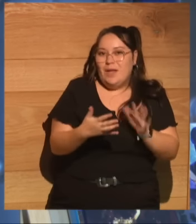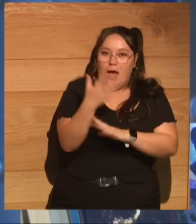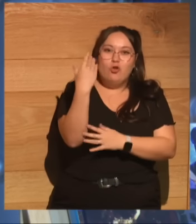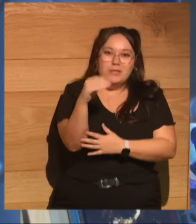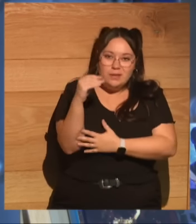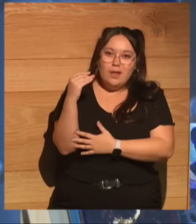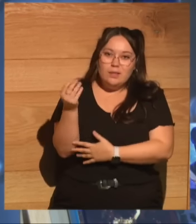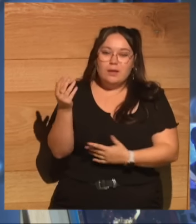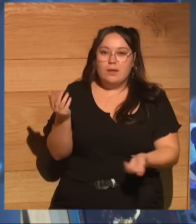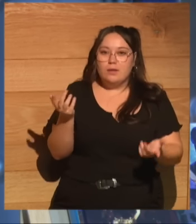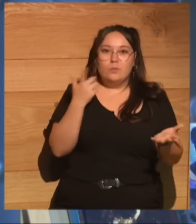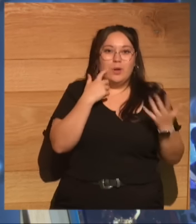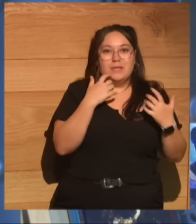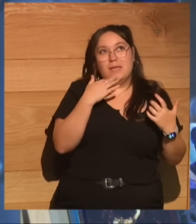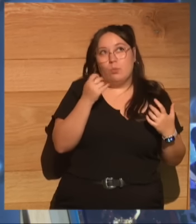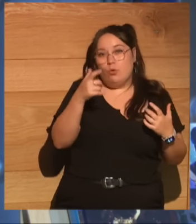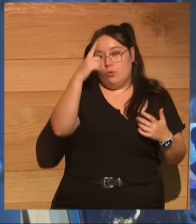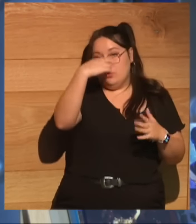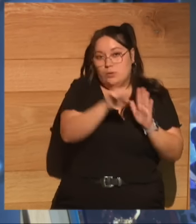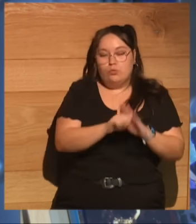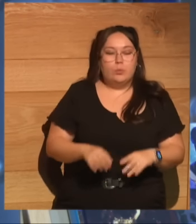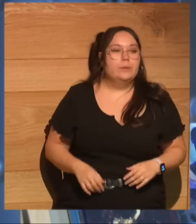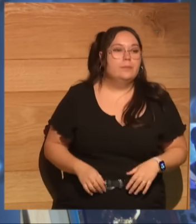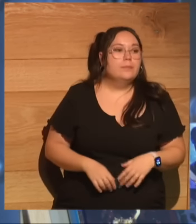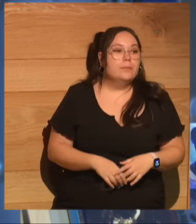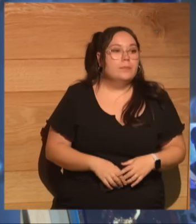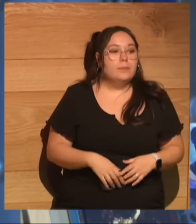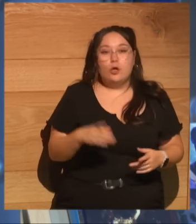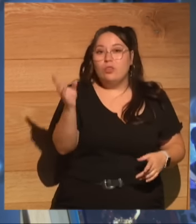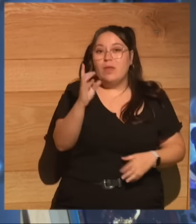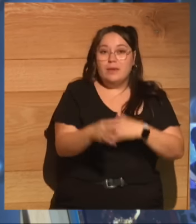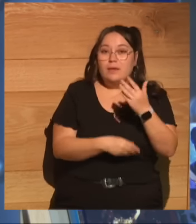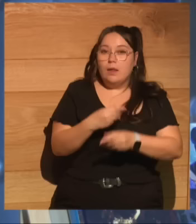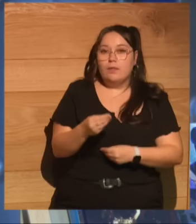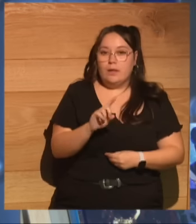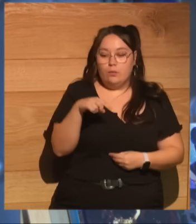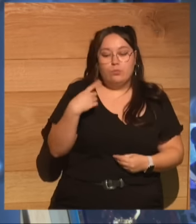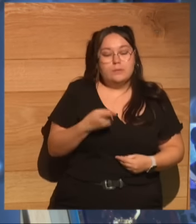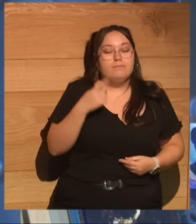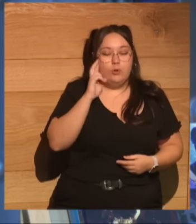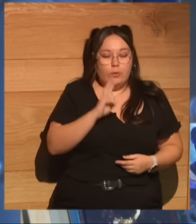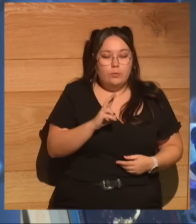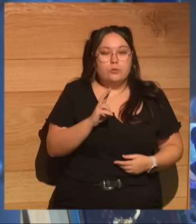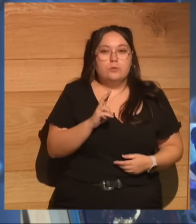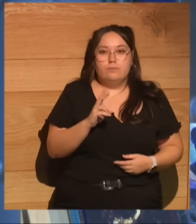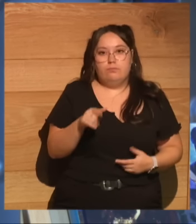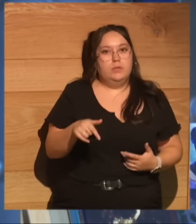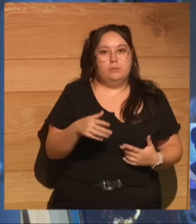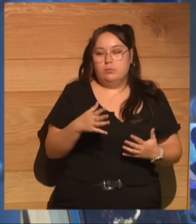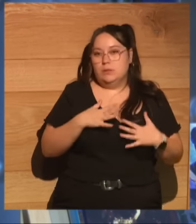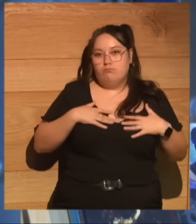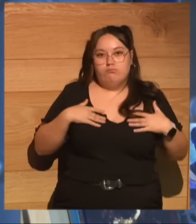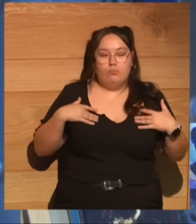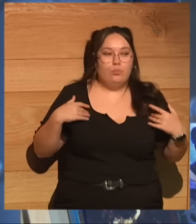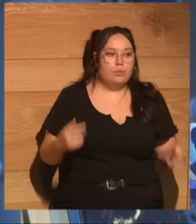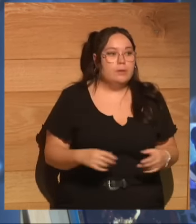adolescente de artista torturado. Pero es que lo que hace Danny Elfman, lo veremos después más adelante, es absolutamente sensacional. Es